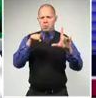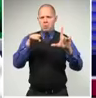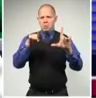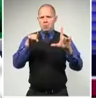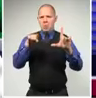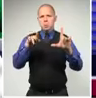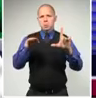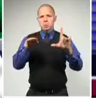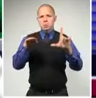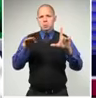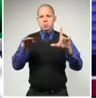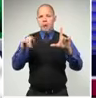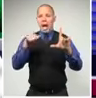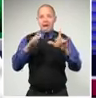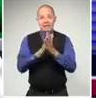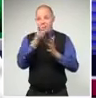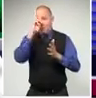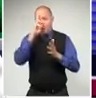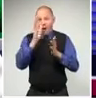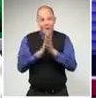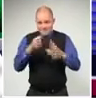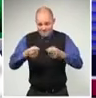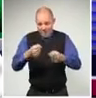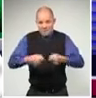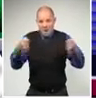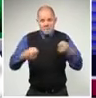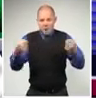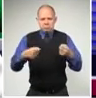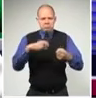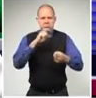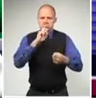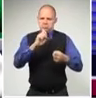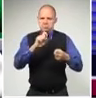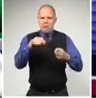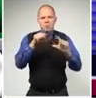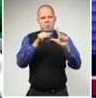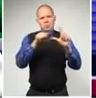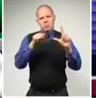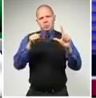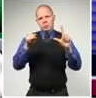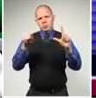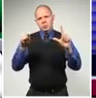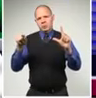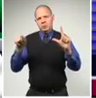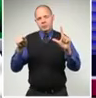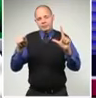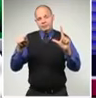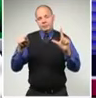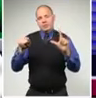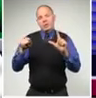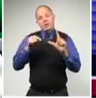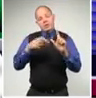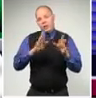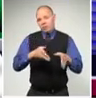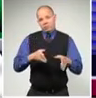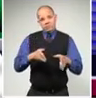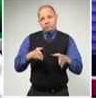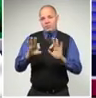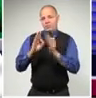reanimación, no obstante las maniobras aplicadas. Reiteramos nuestras condolencias a familiares y